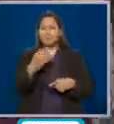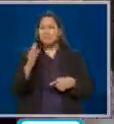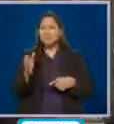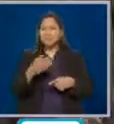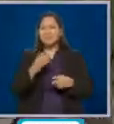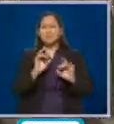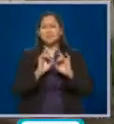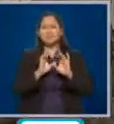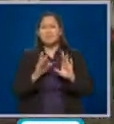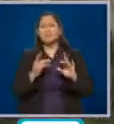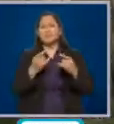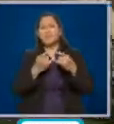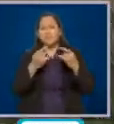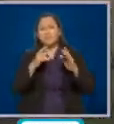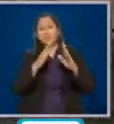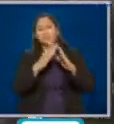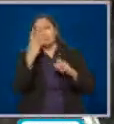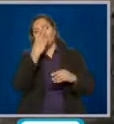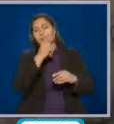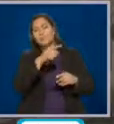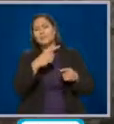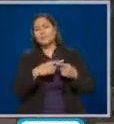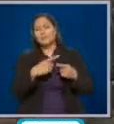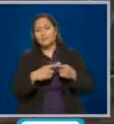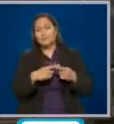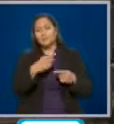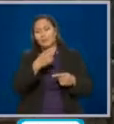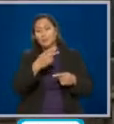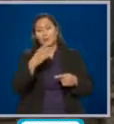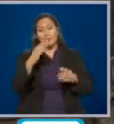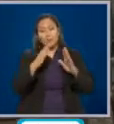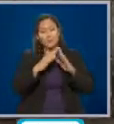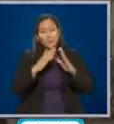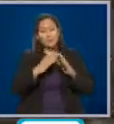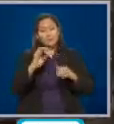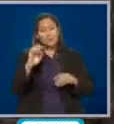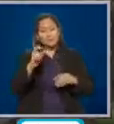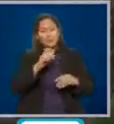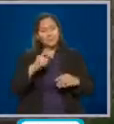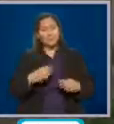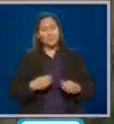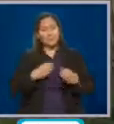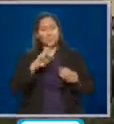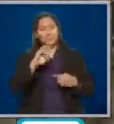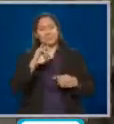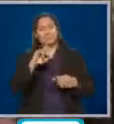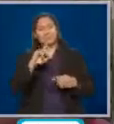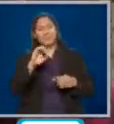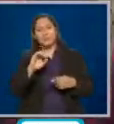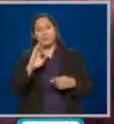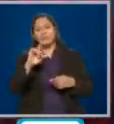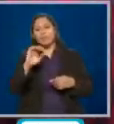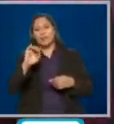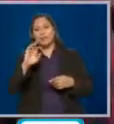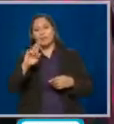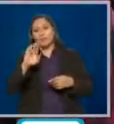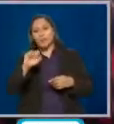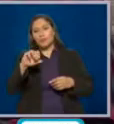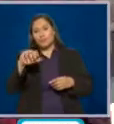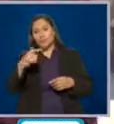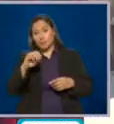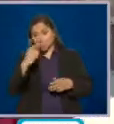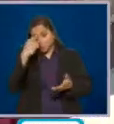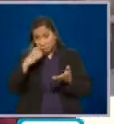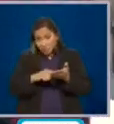hechos? Esta casa tan bonita. Pues esta casa dicen que vivió Ricardo Flores Magón, no me crea.